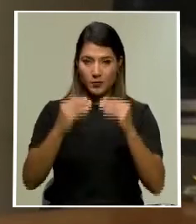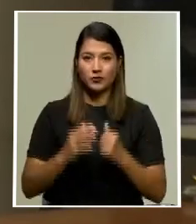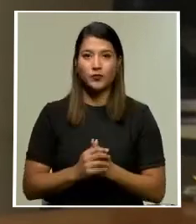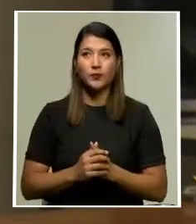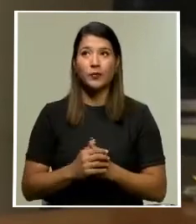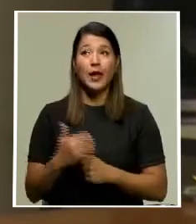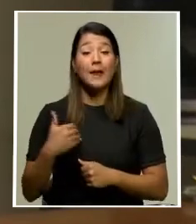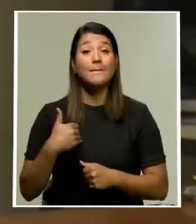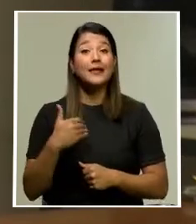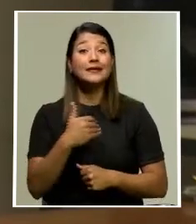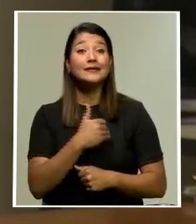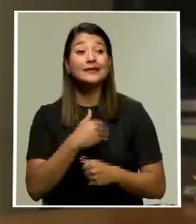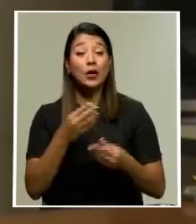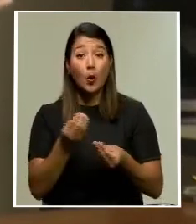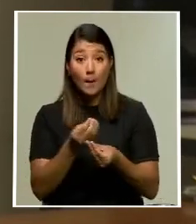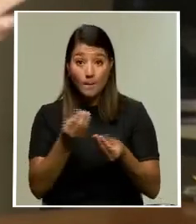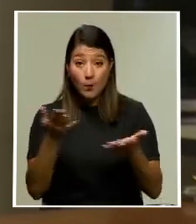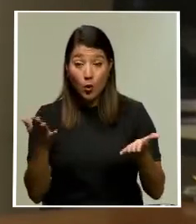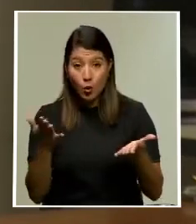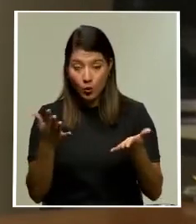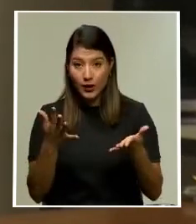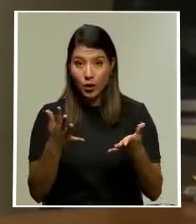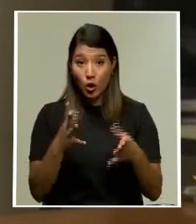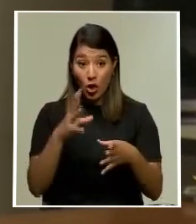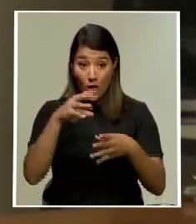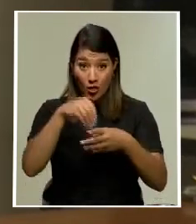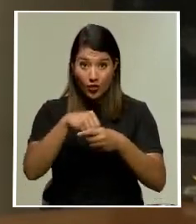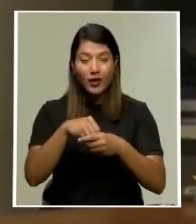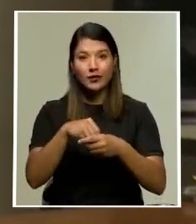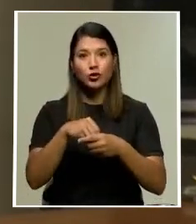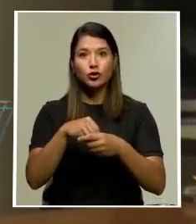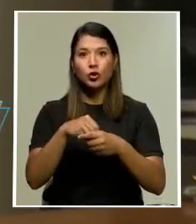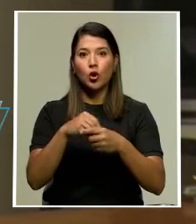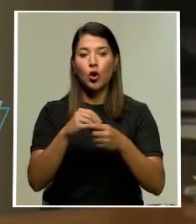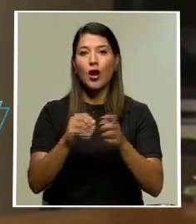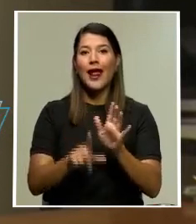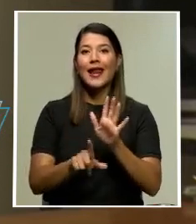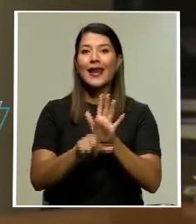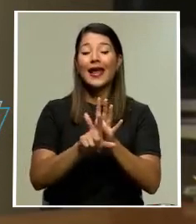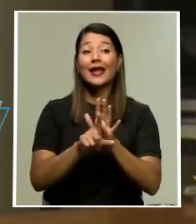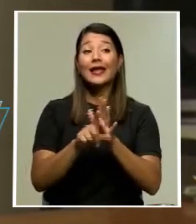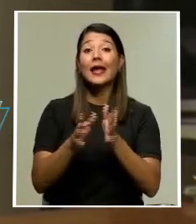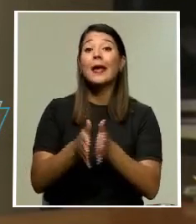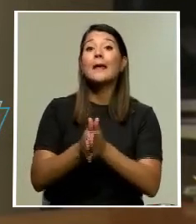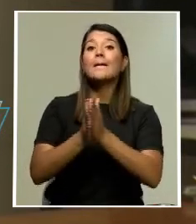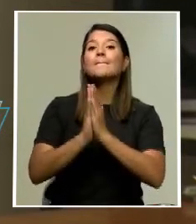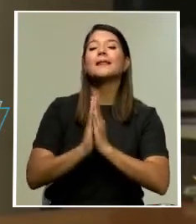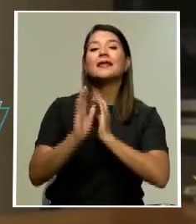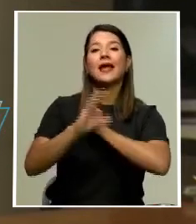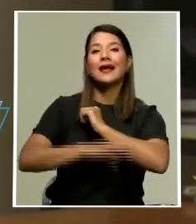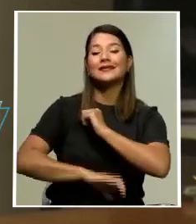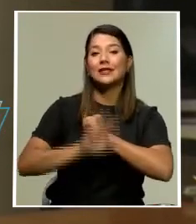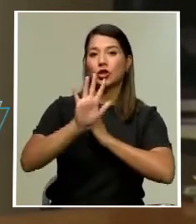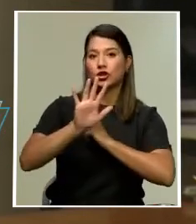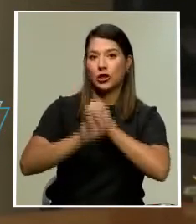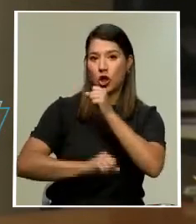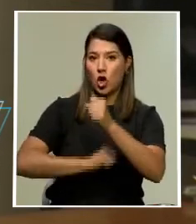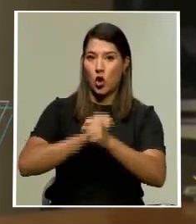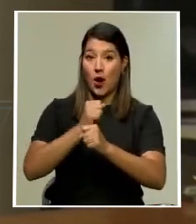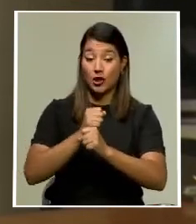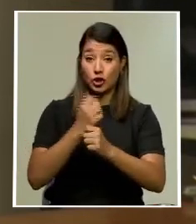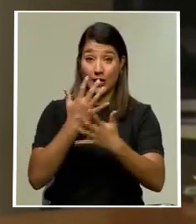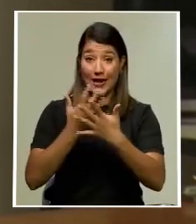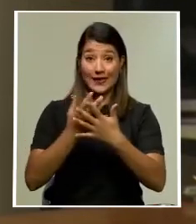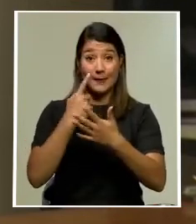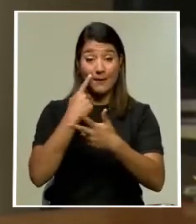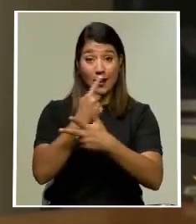Ministerio Público, dentro de la dosimetría penal que fue establecida por el legislador, va a solicitar una pena de prisión de 5 años. Consideramos